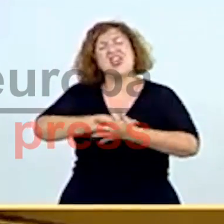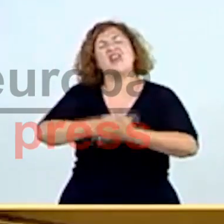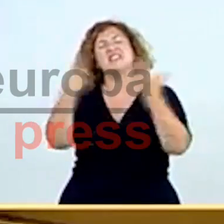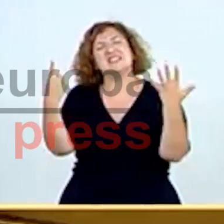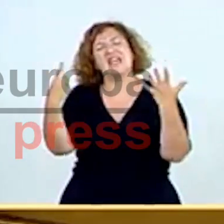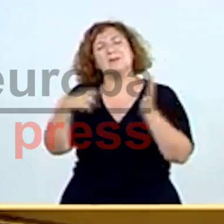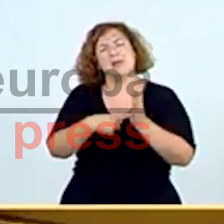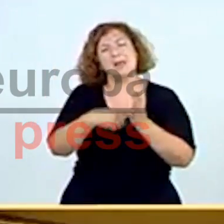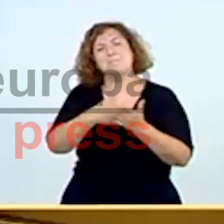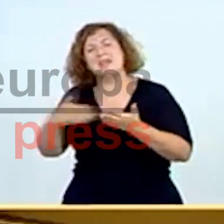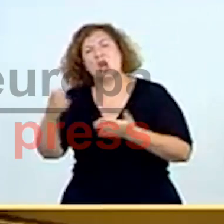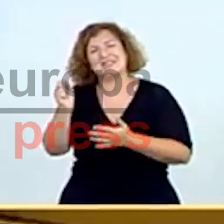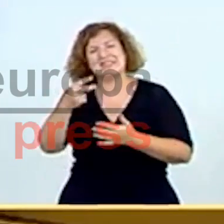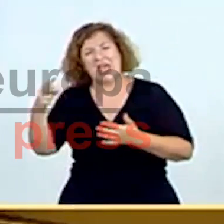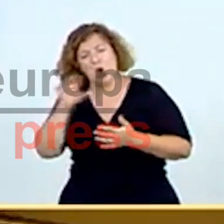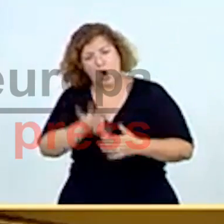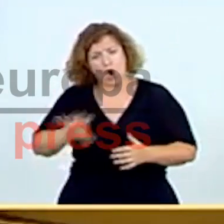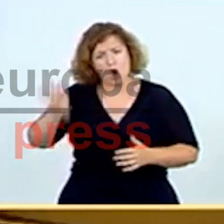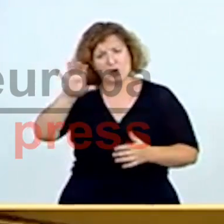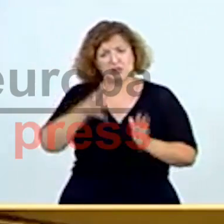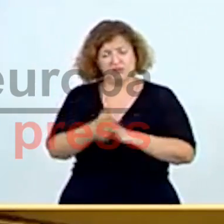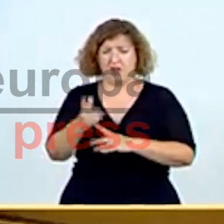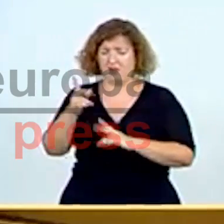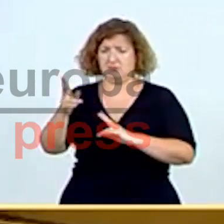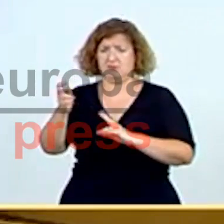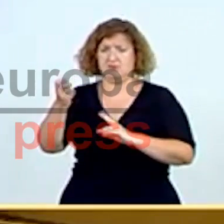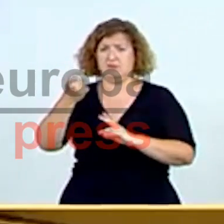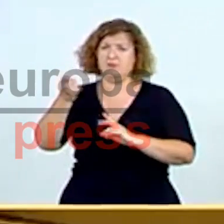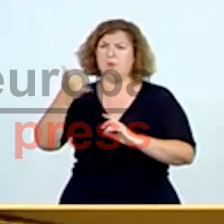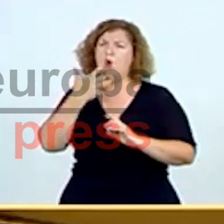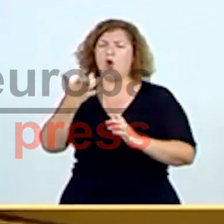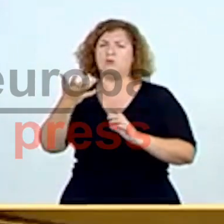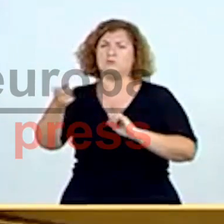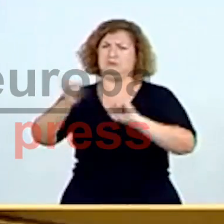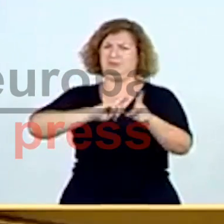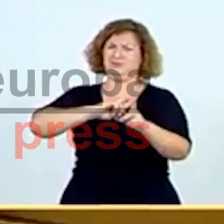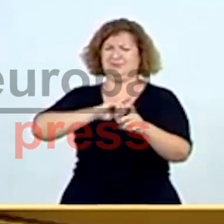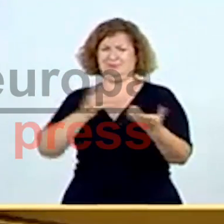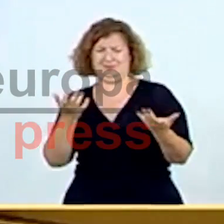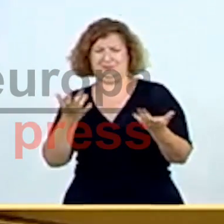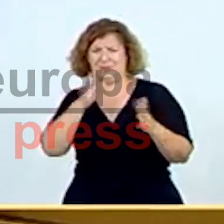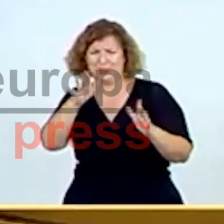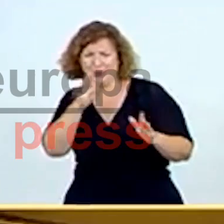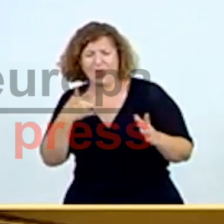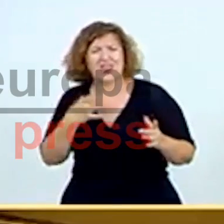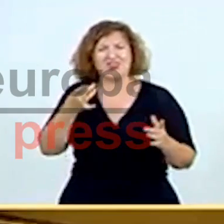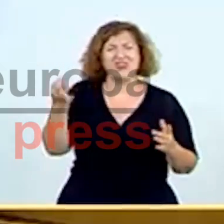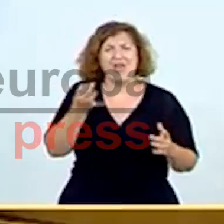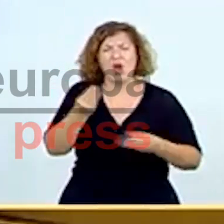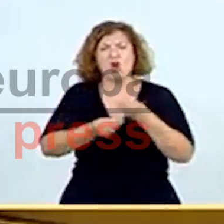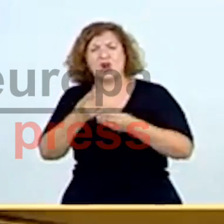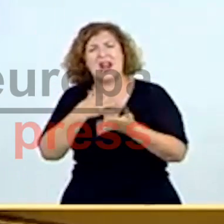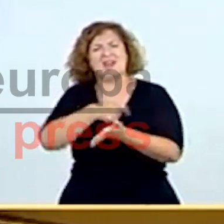16.000 millones de euros exige un reproche por parte de su grupo parlamentario respecto a que se debe o no